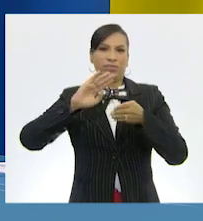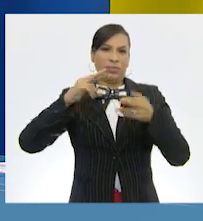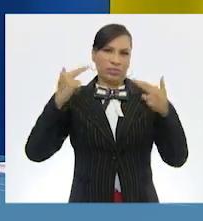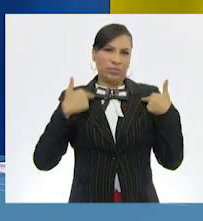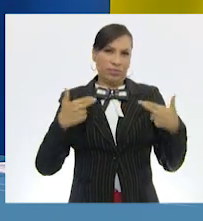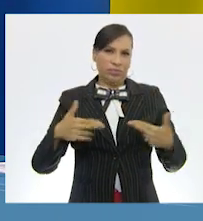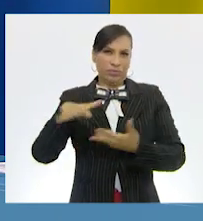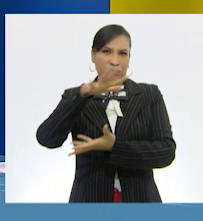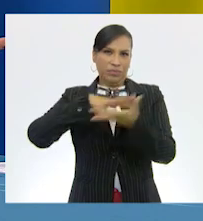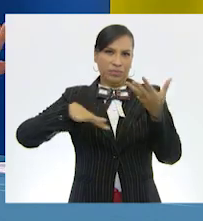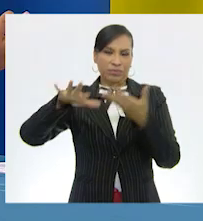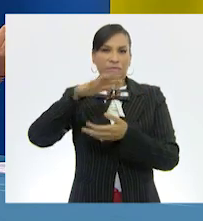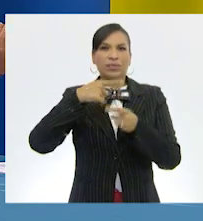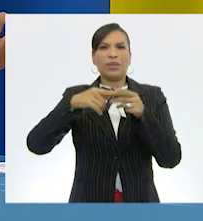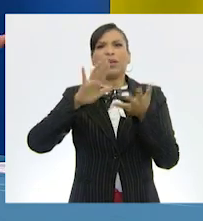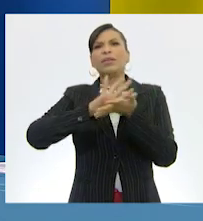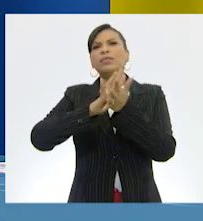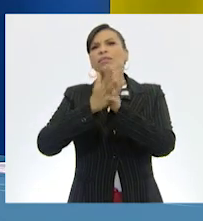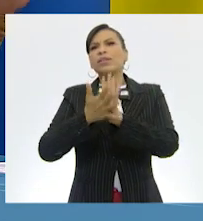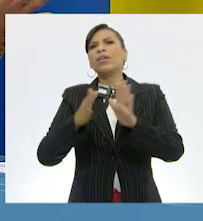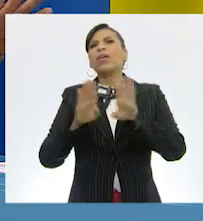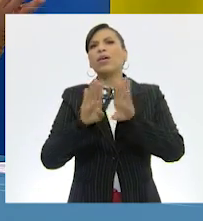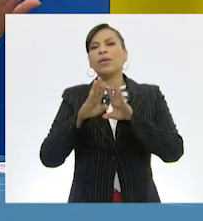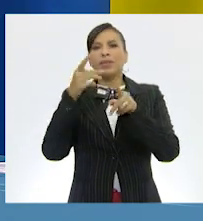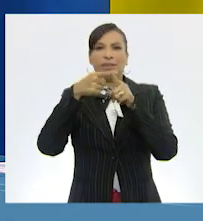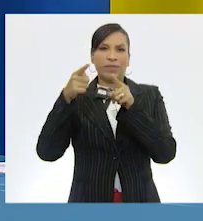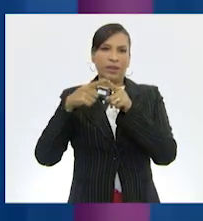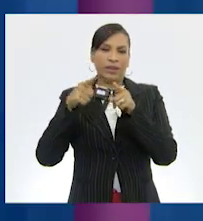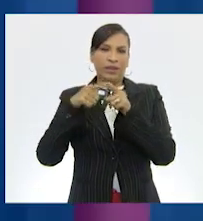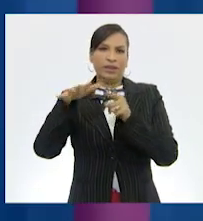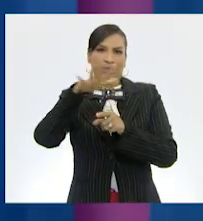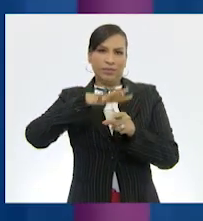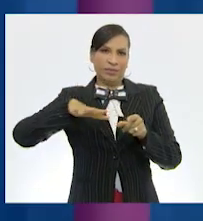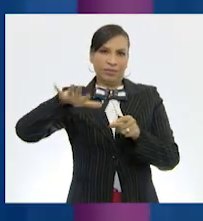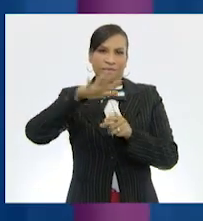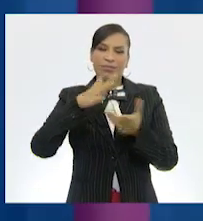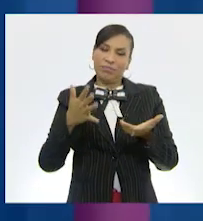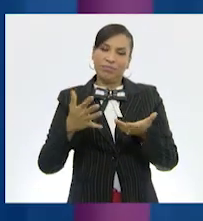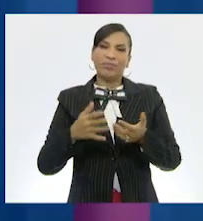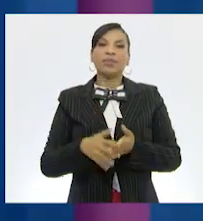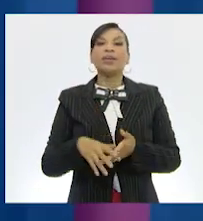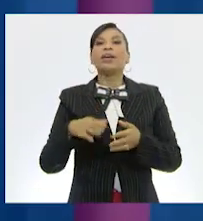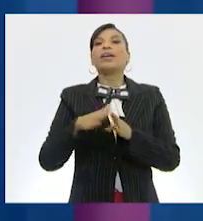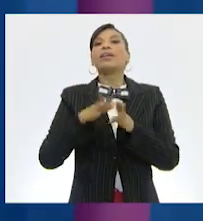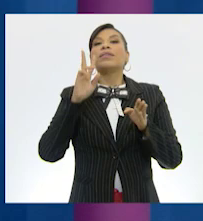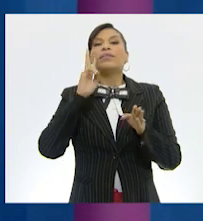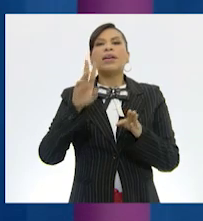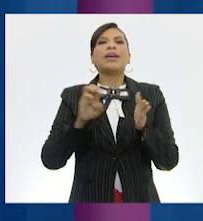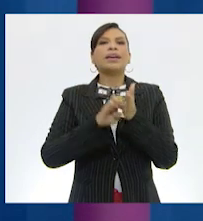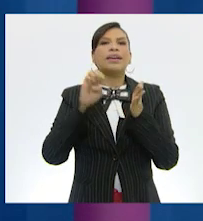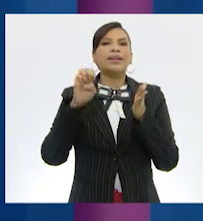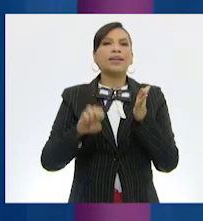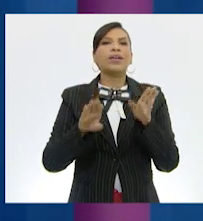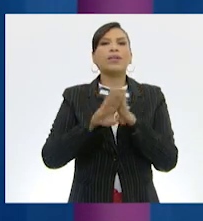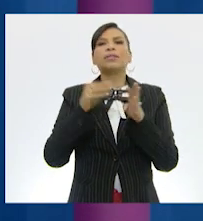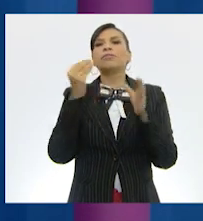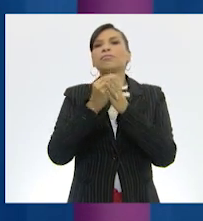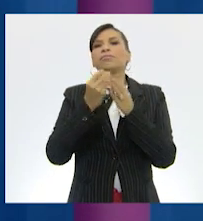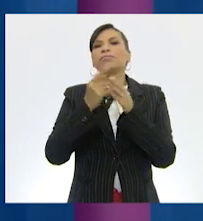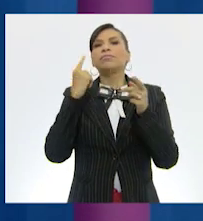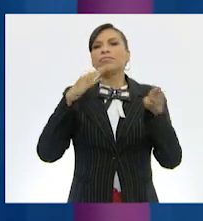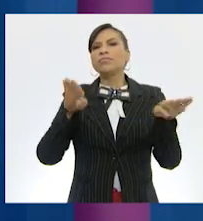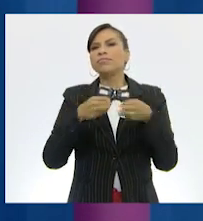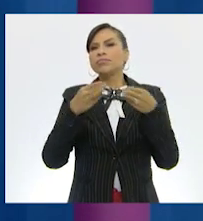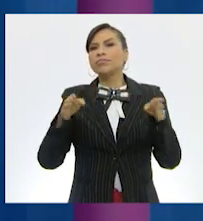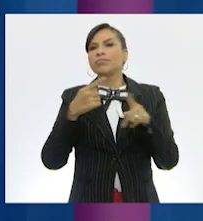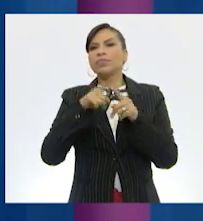identificaríamos las transformaciones que han provocado en diversos ámbitos. Se me ocurre, por ejemplo, un tipo de música muy común